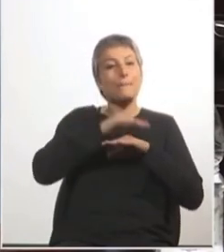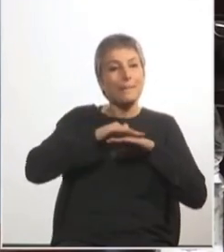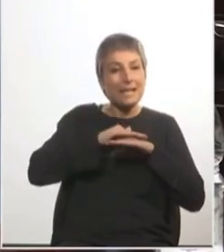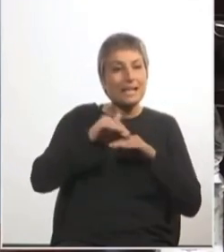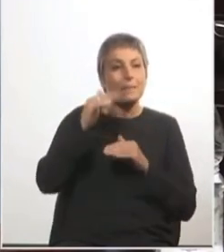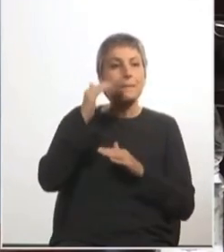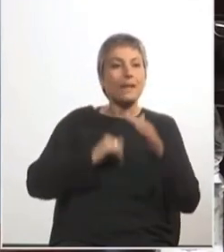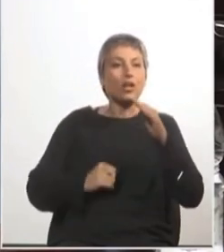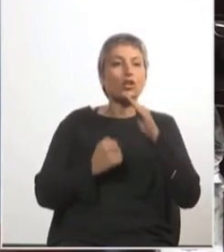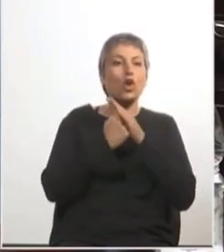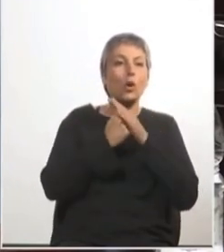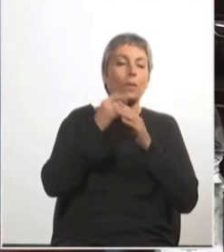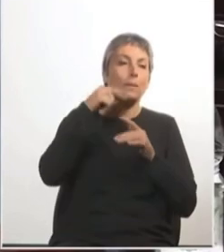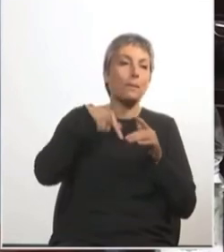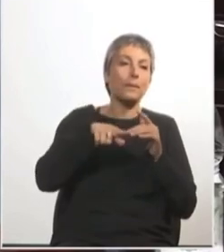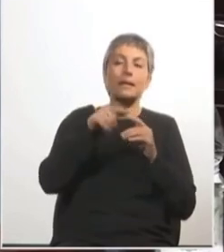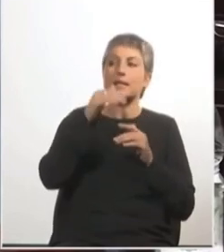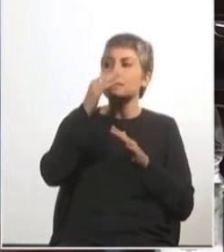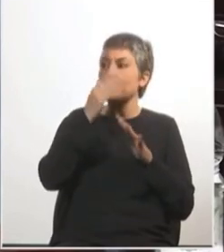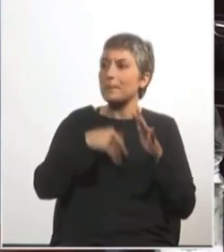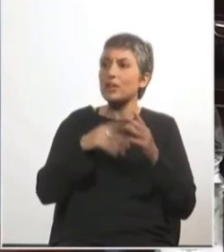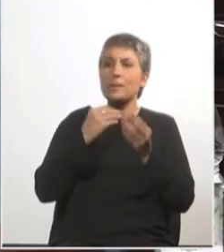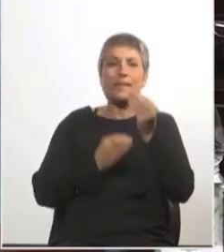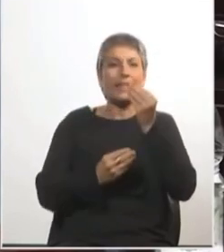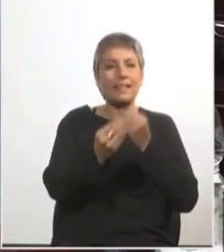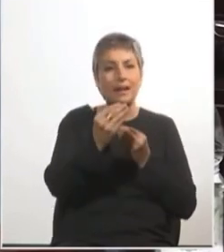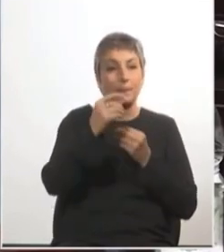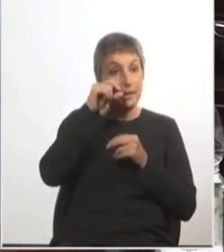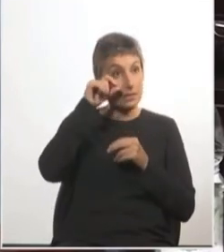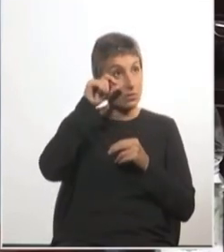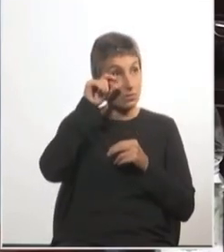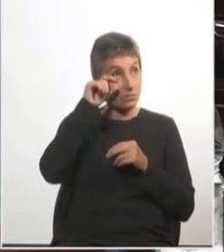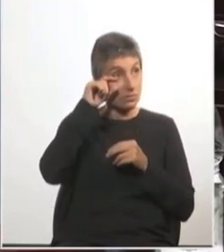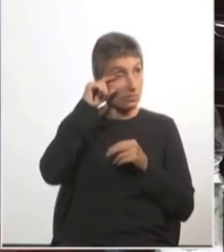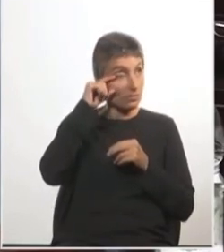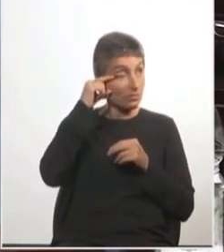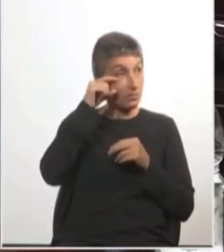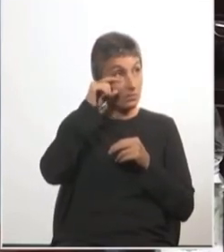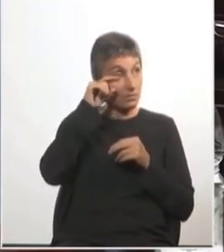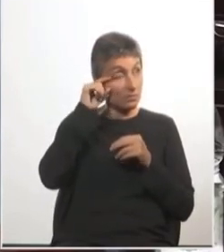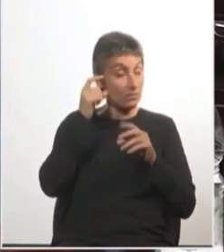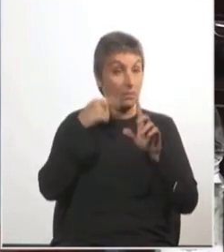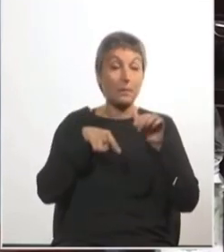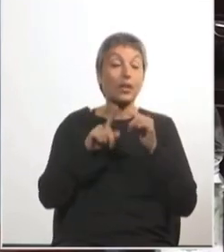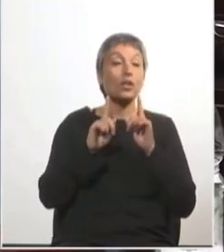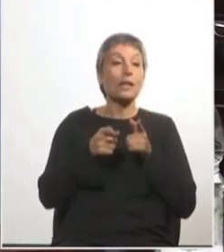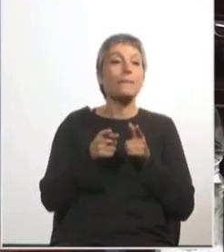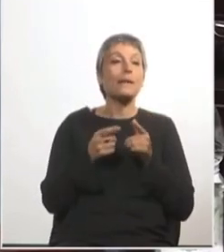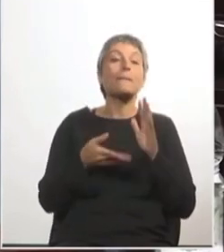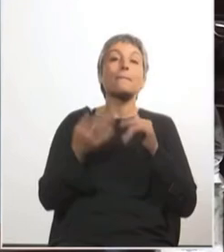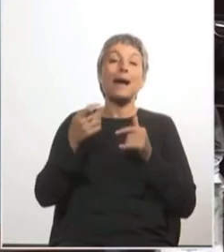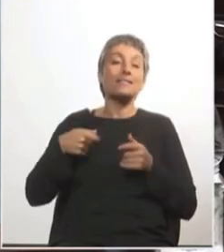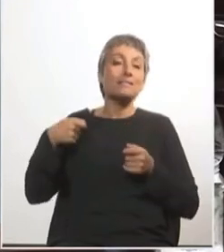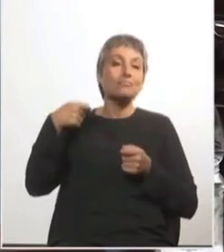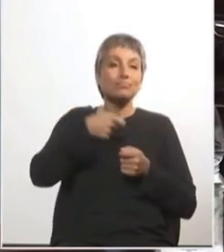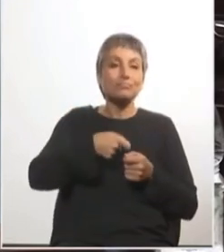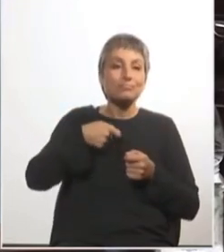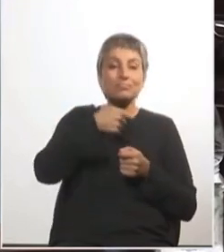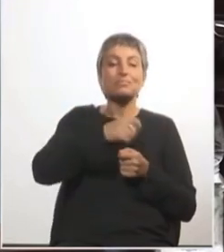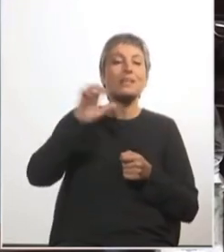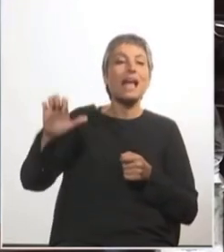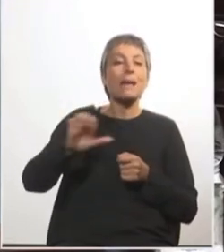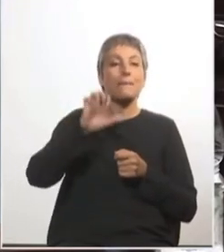bajaron los topes, bajó la tasa de reemplazo, pero también aumentaron las aportaciones de las